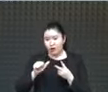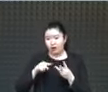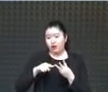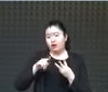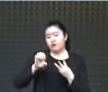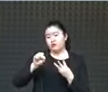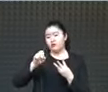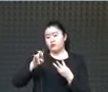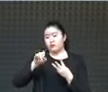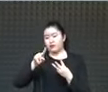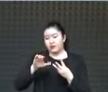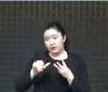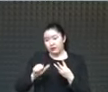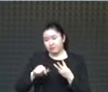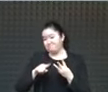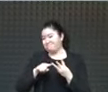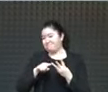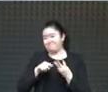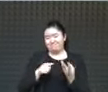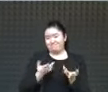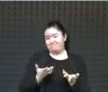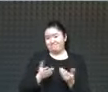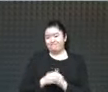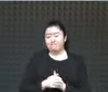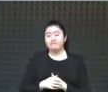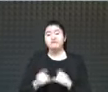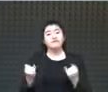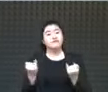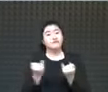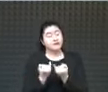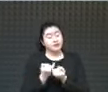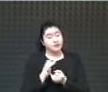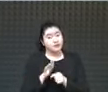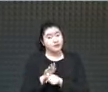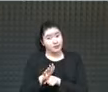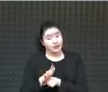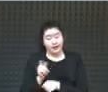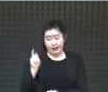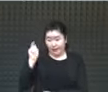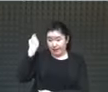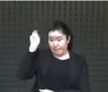Y la pensión de adulto mayor se convirtió en un derecho.